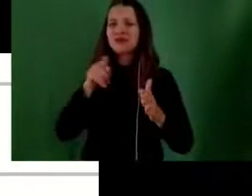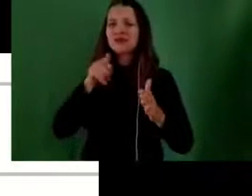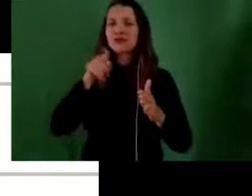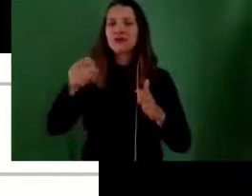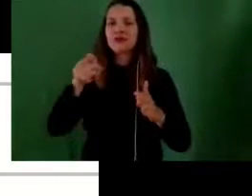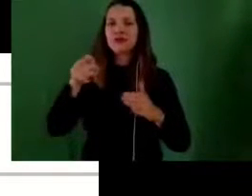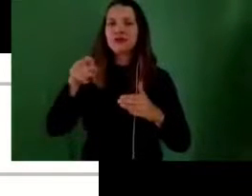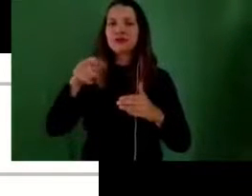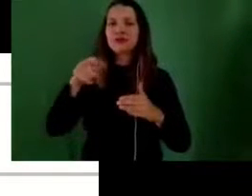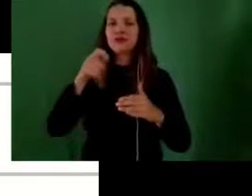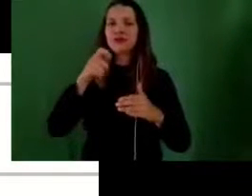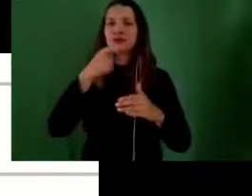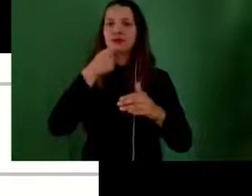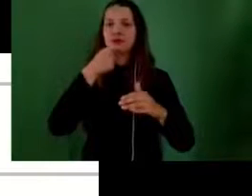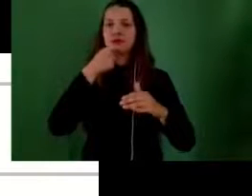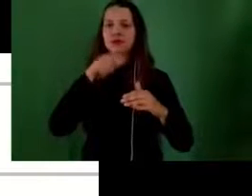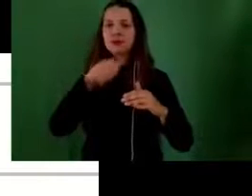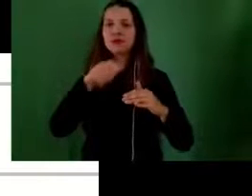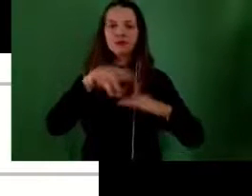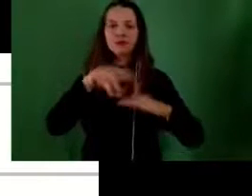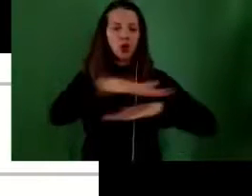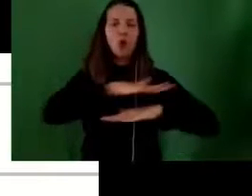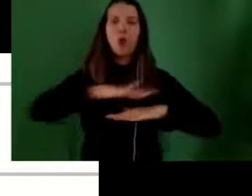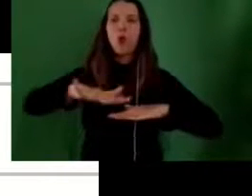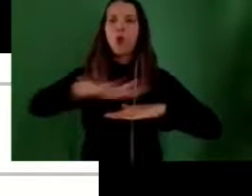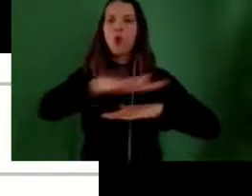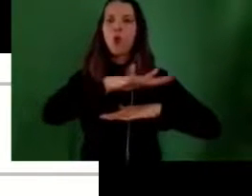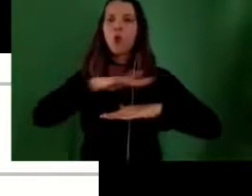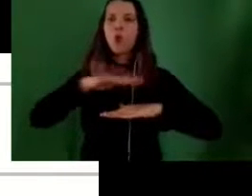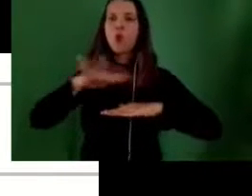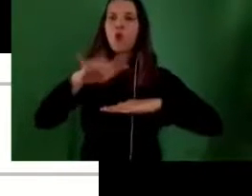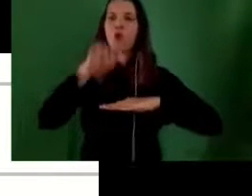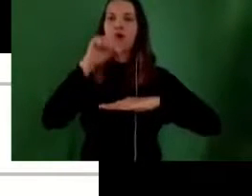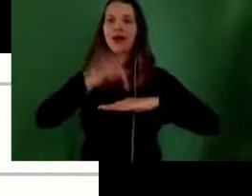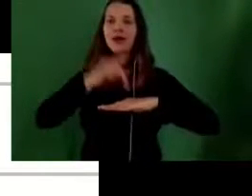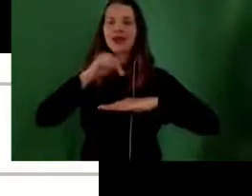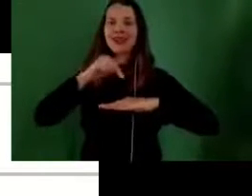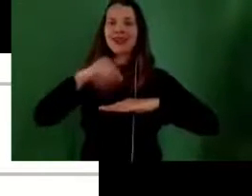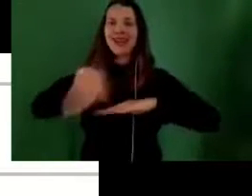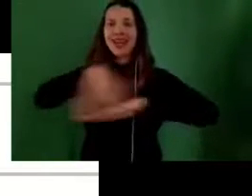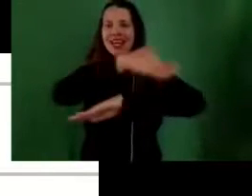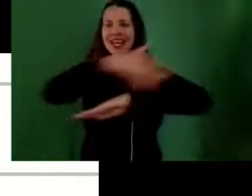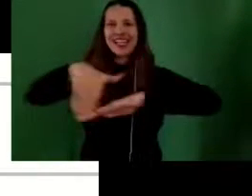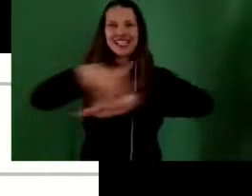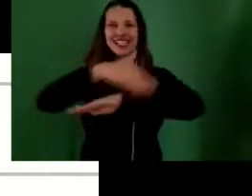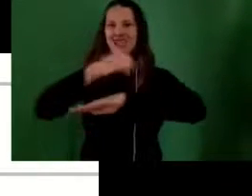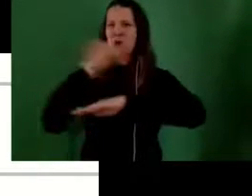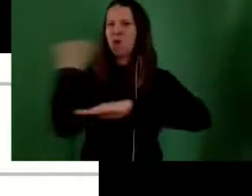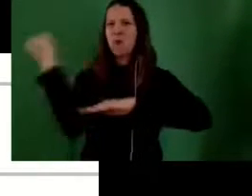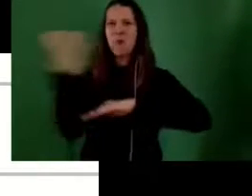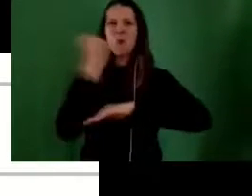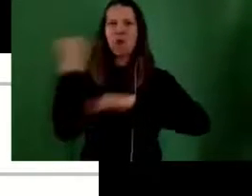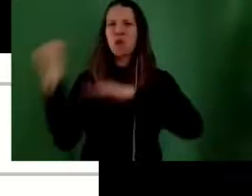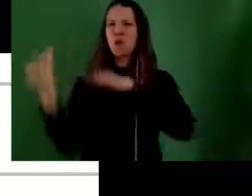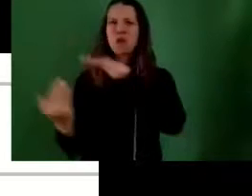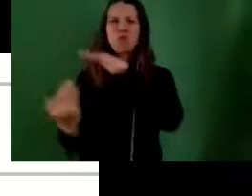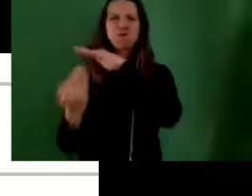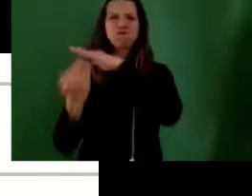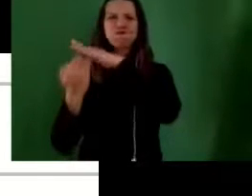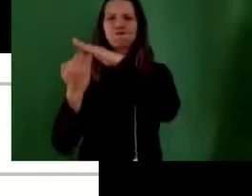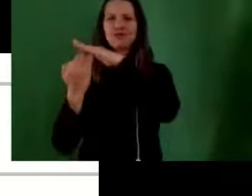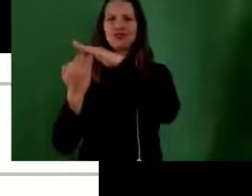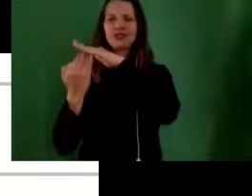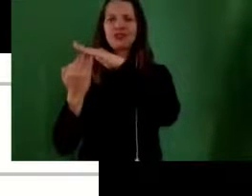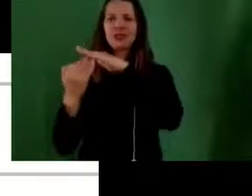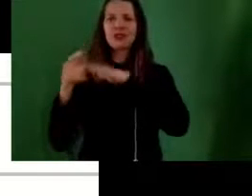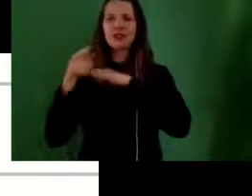podotáctiles en una avenida principal de la ciudad. Están intercaladas entre las